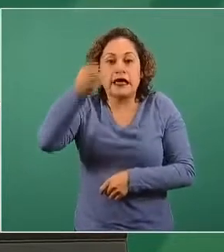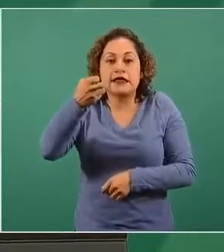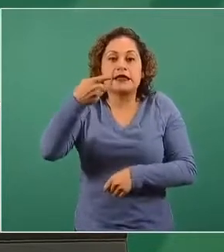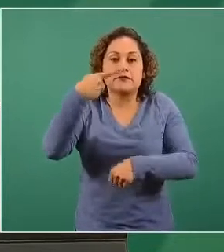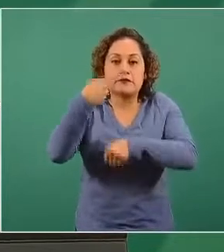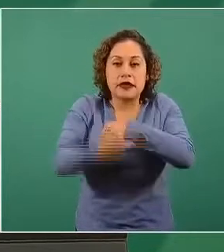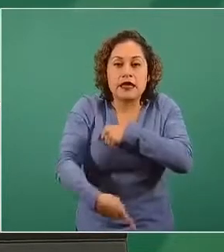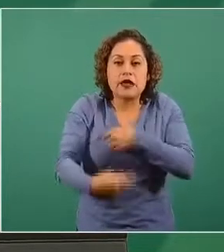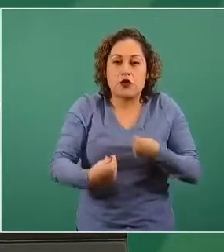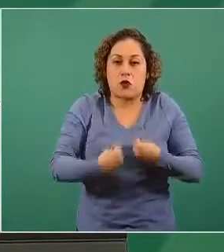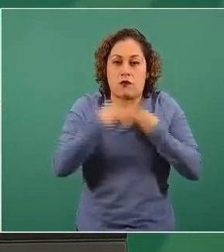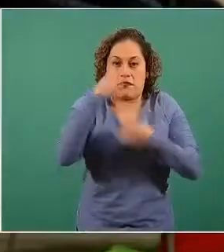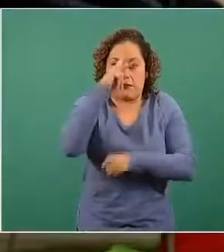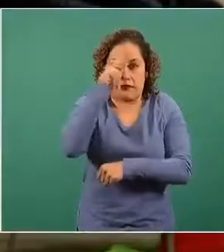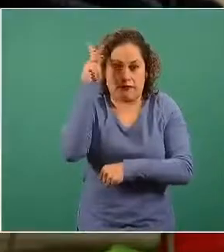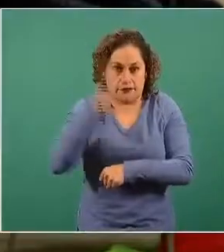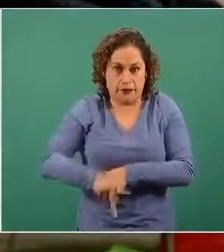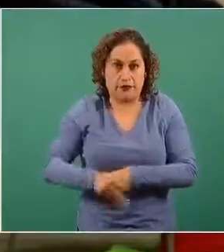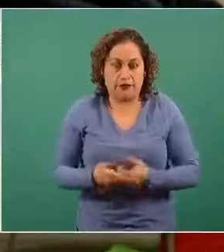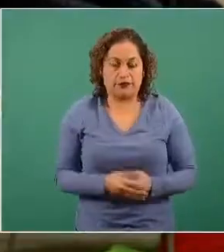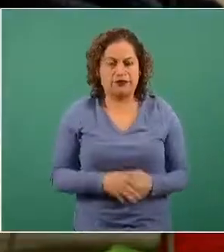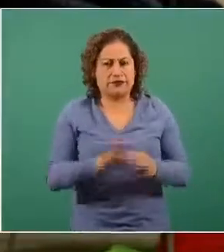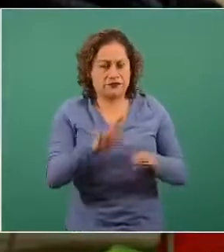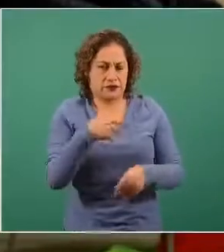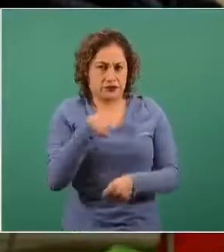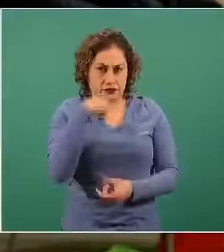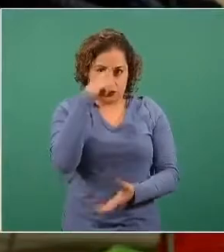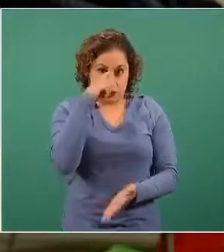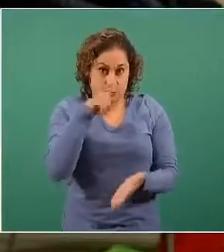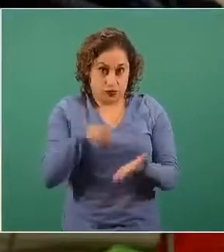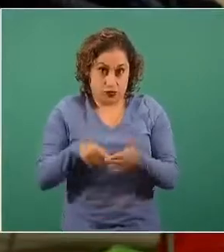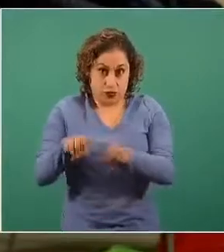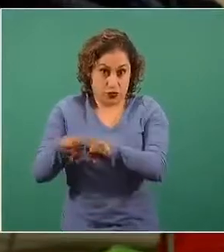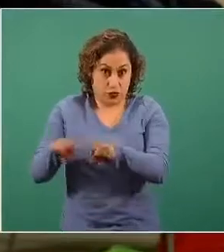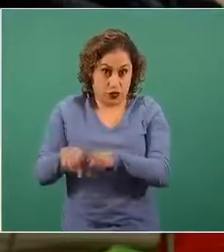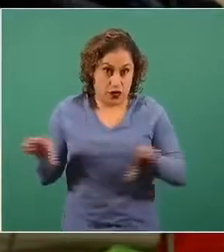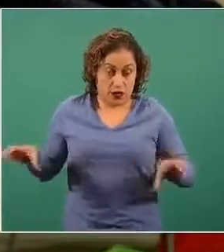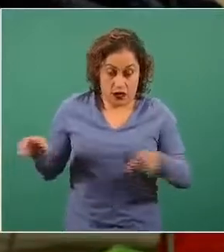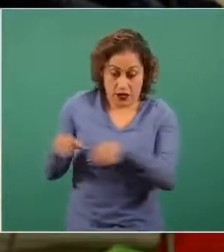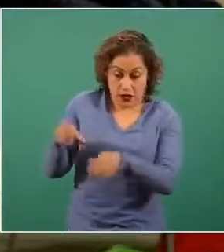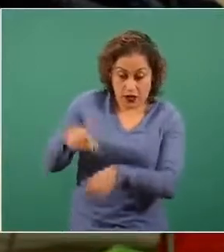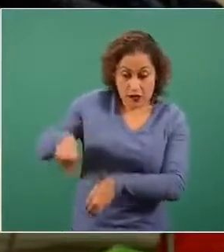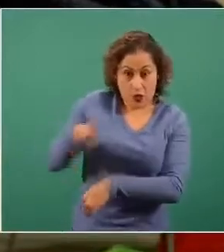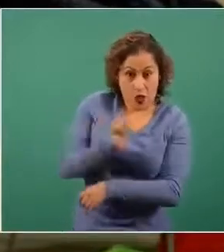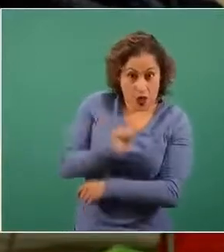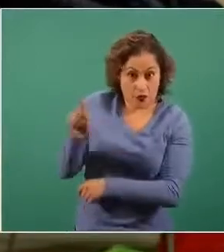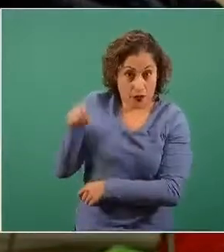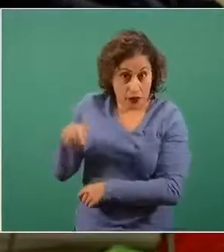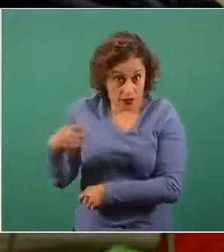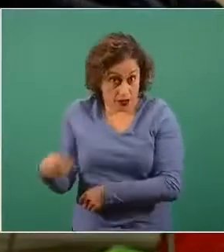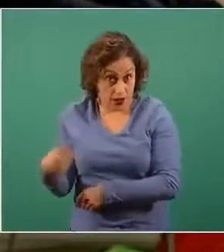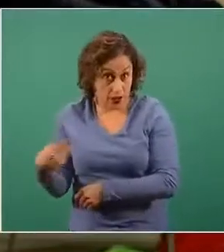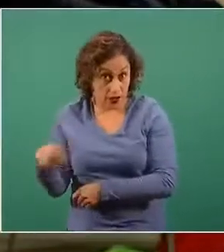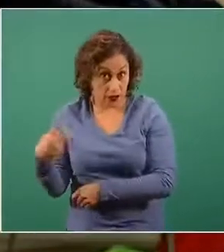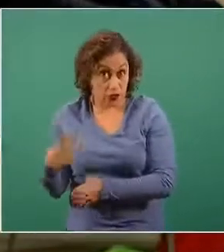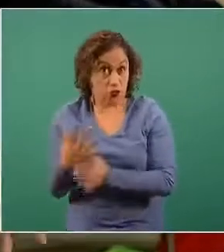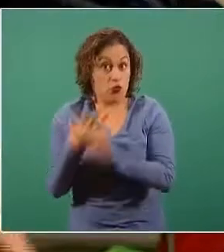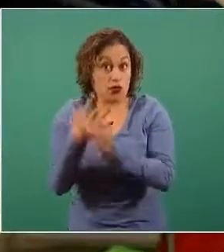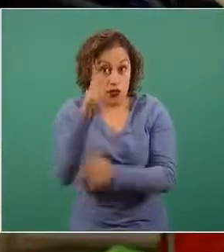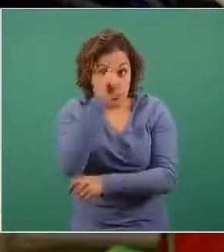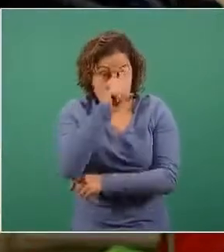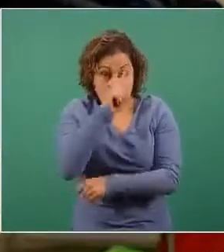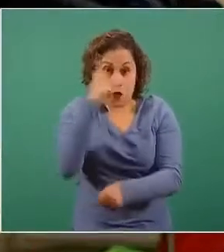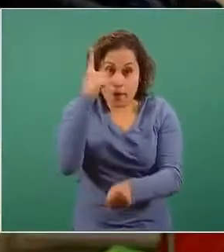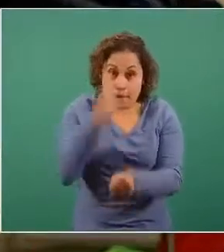bueno, supongo que esto tiene que ver con recomendación del grupo técnico de vacunación, esto de primero ir para las zonas rurales en